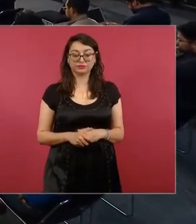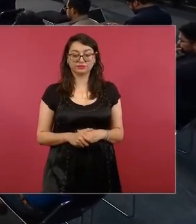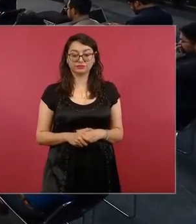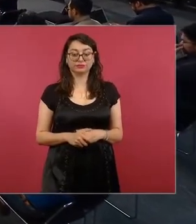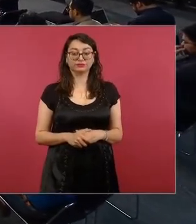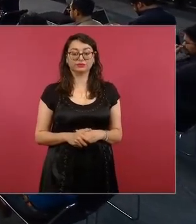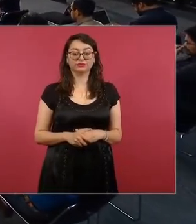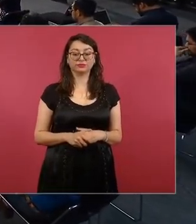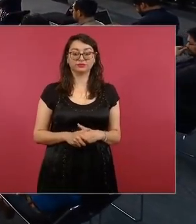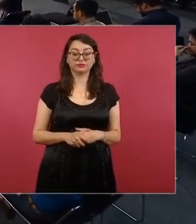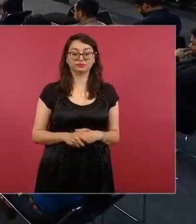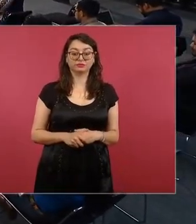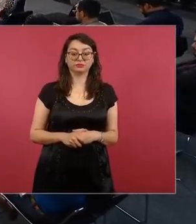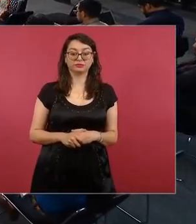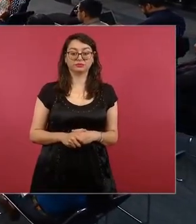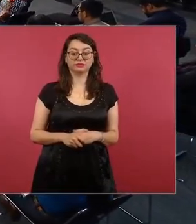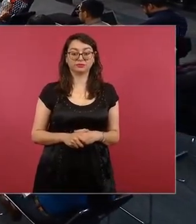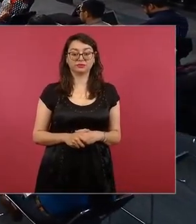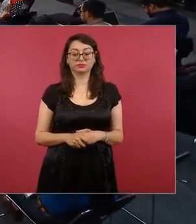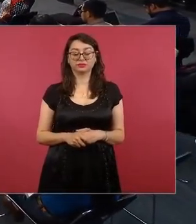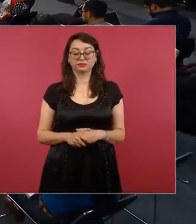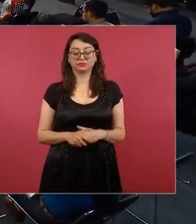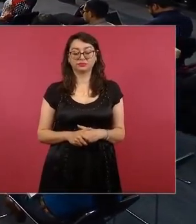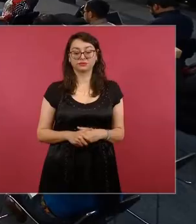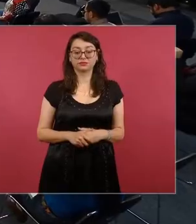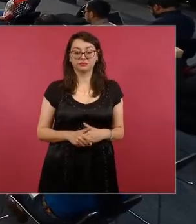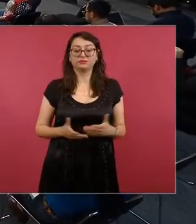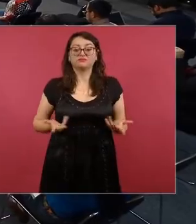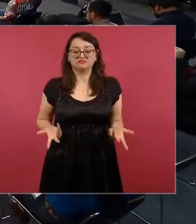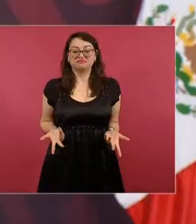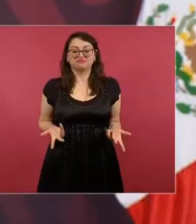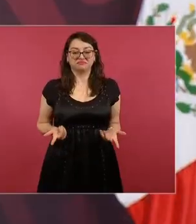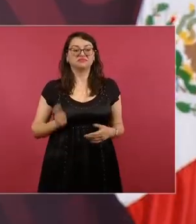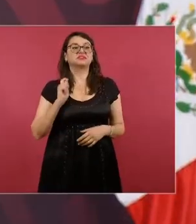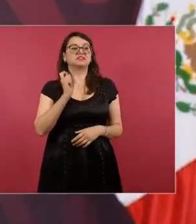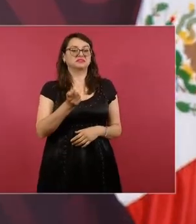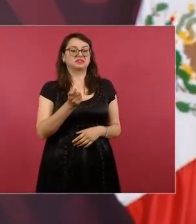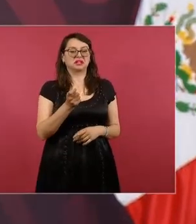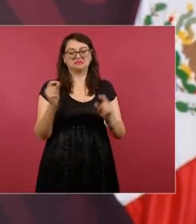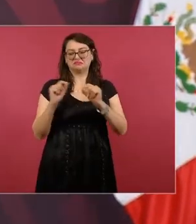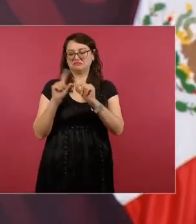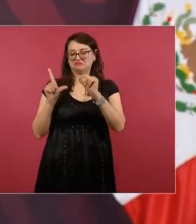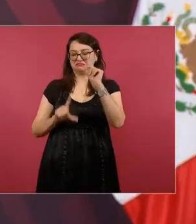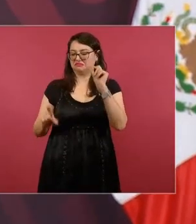Esto demostraba, ¿no?, de pues que éramos una colonia